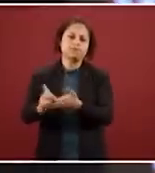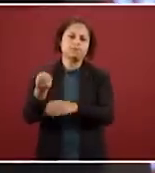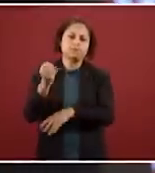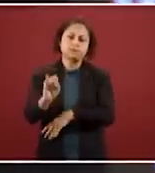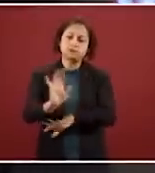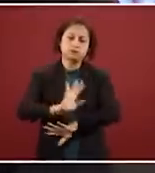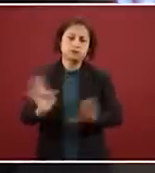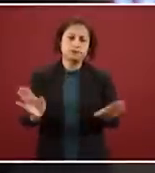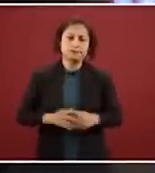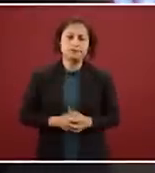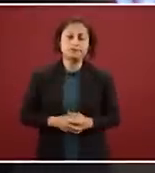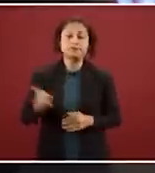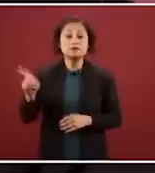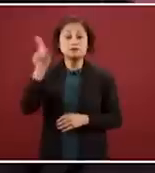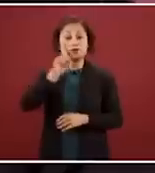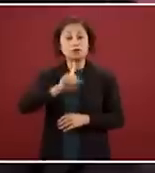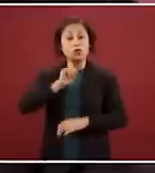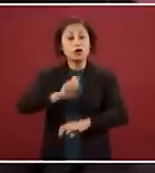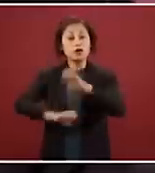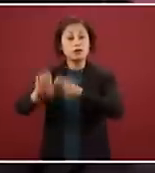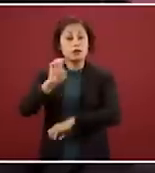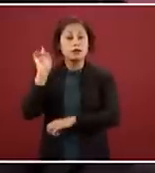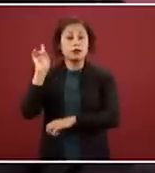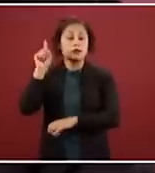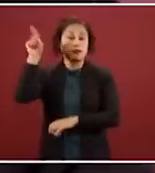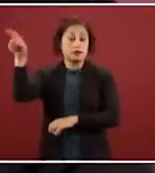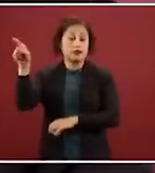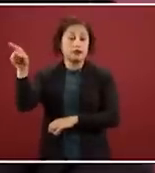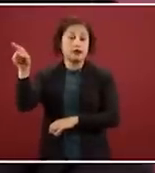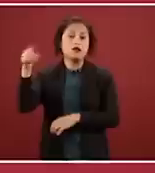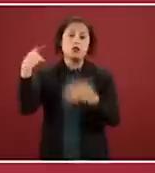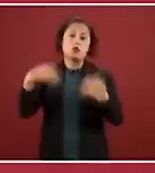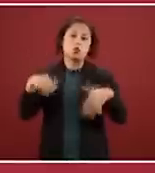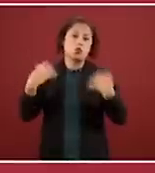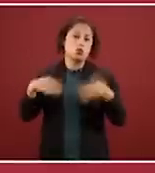embajadora hizo un papel destacadísimo.